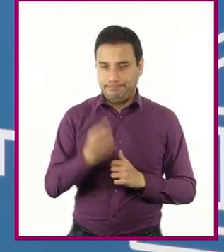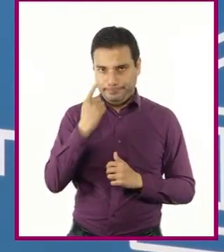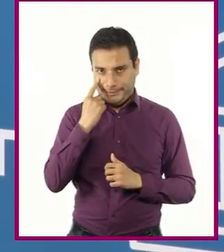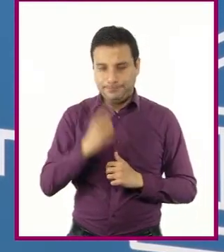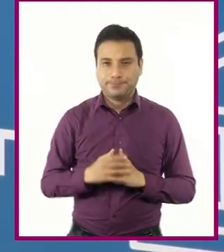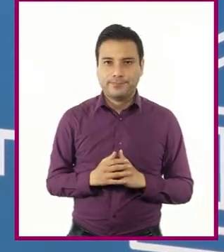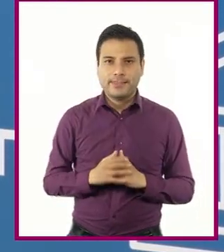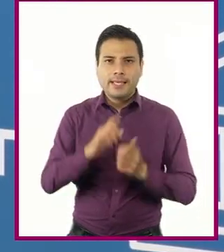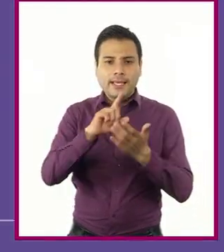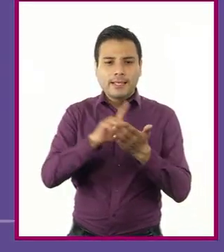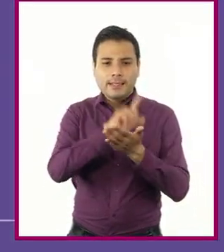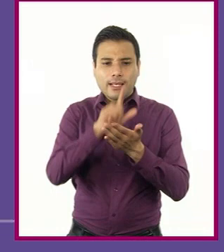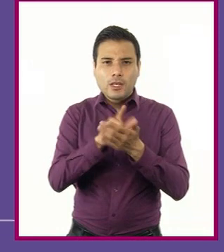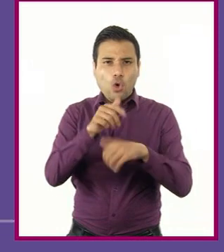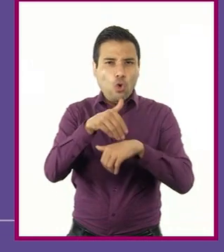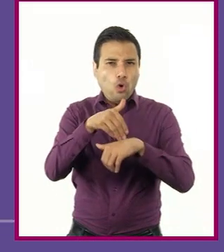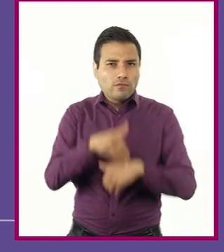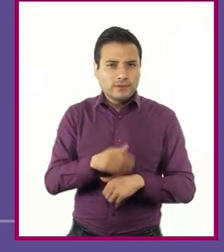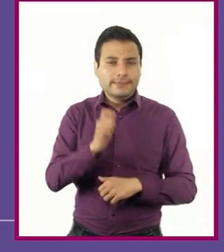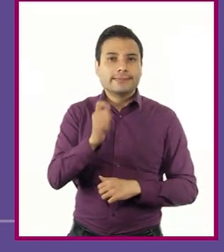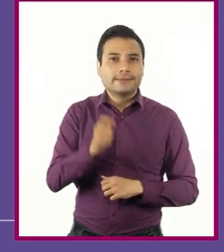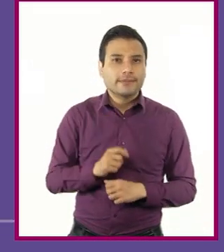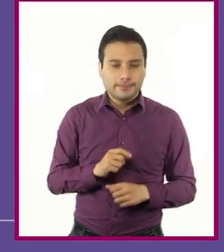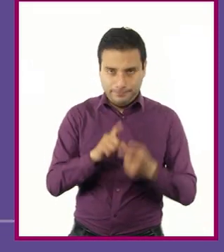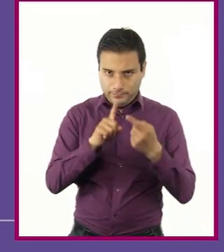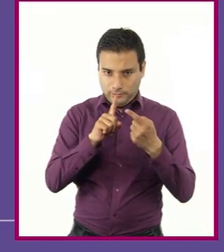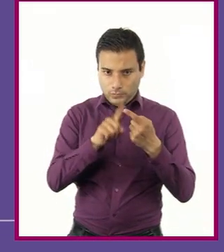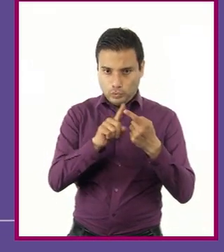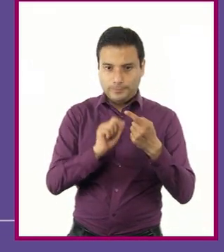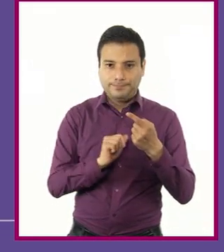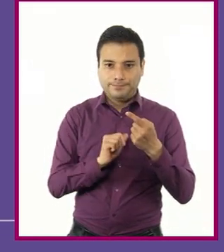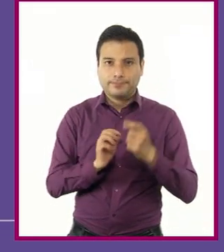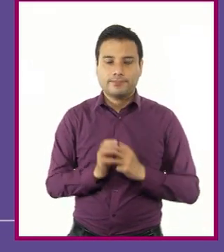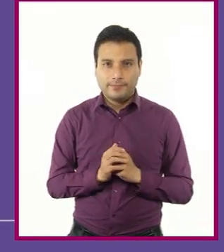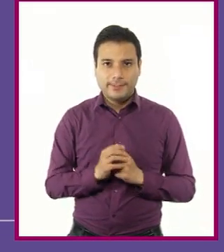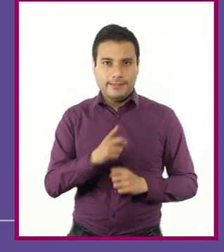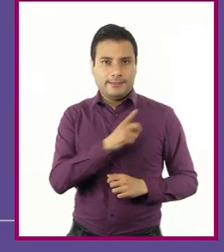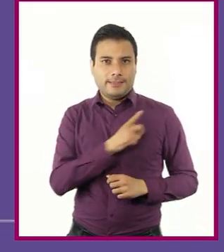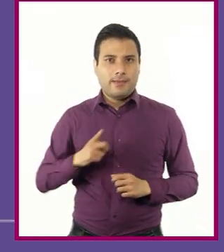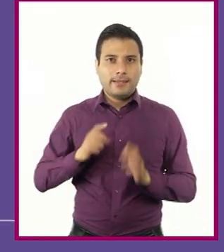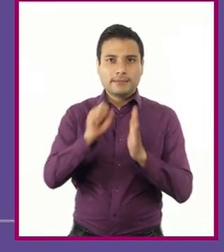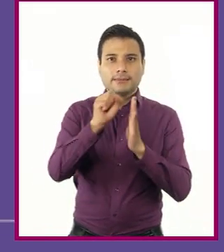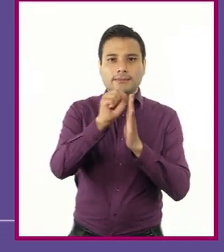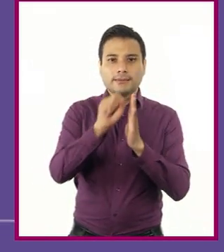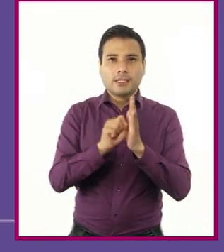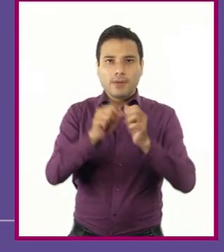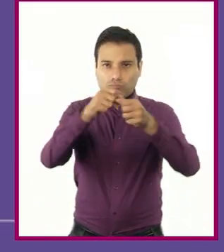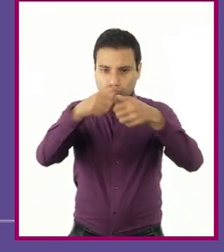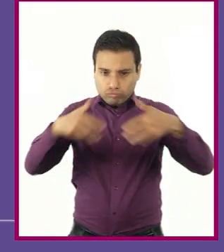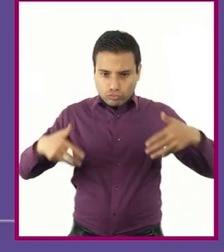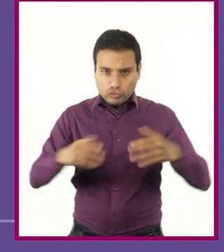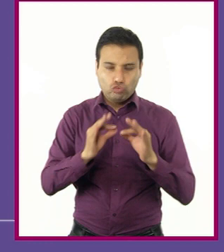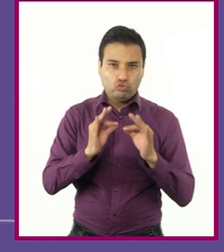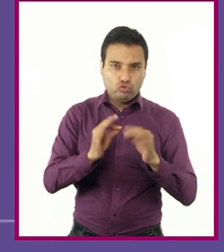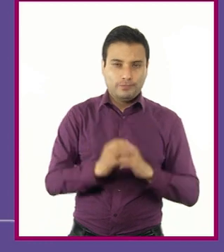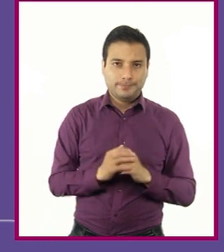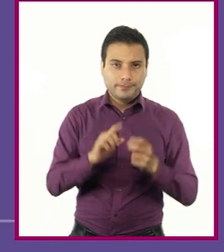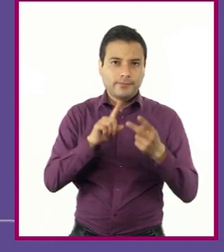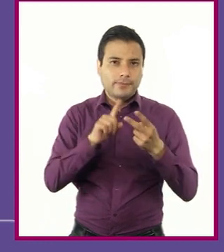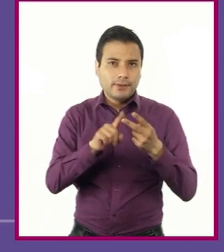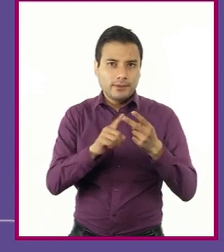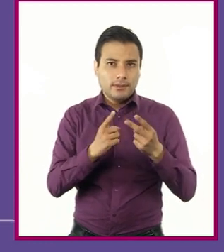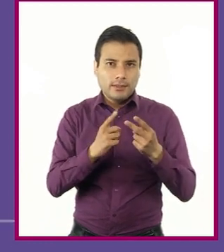los siguientes puntos básicos. 1. La estructura formal de un sistema jurídico. 2. La garantía de